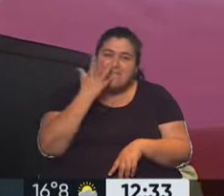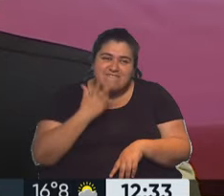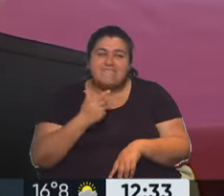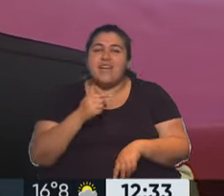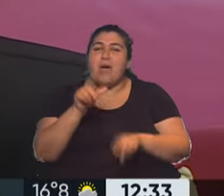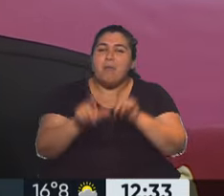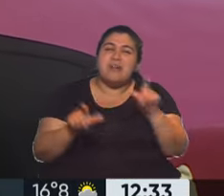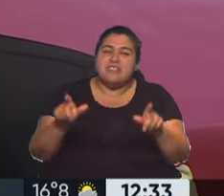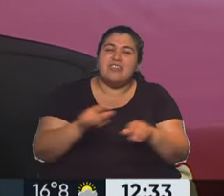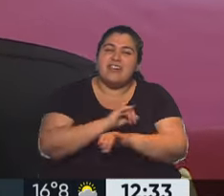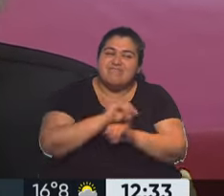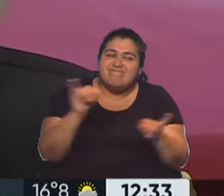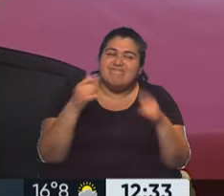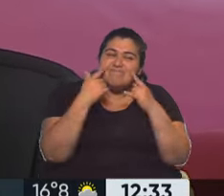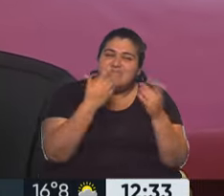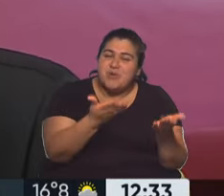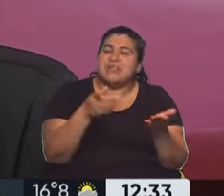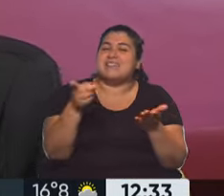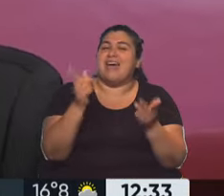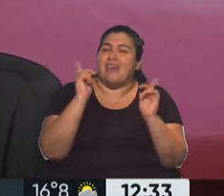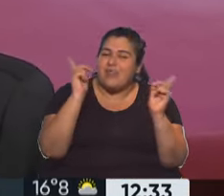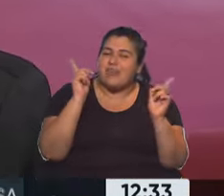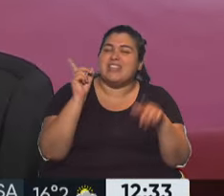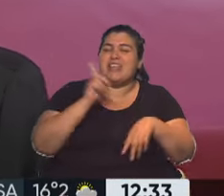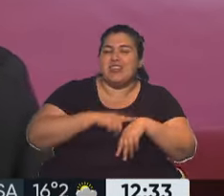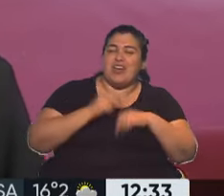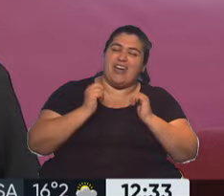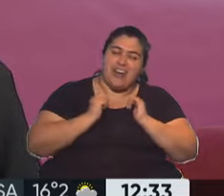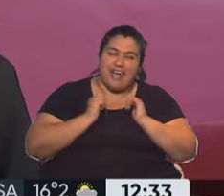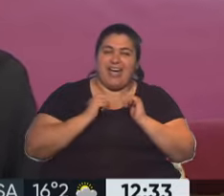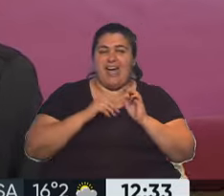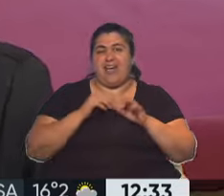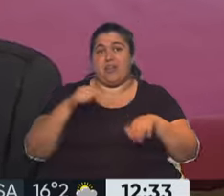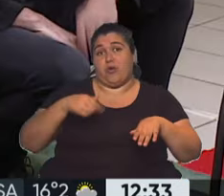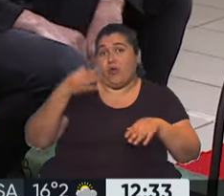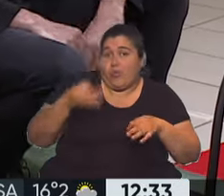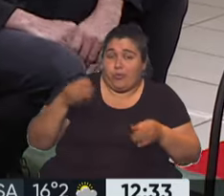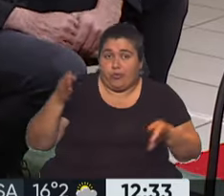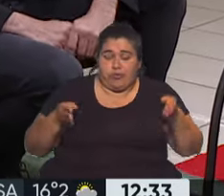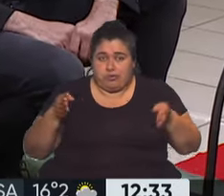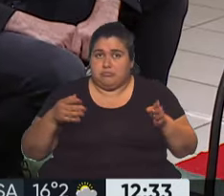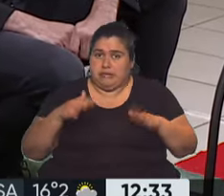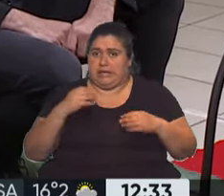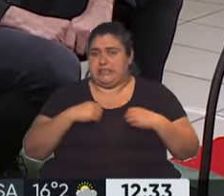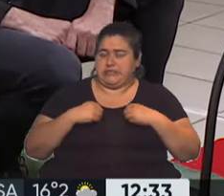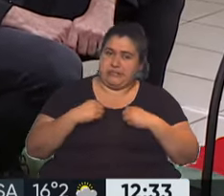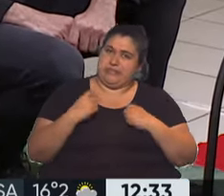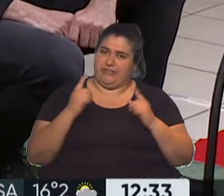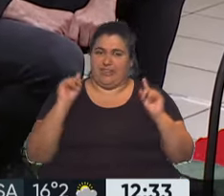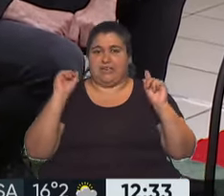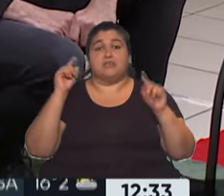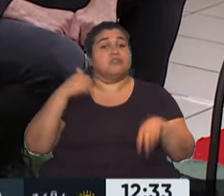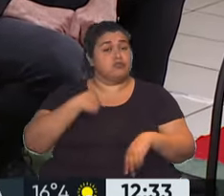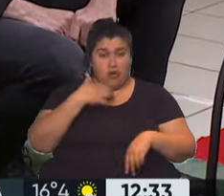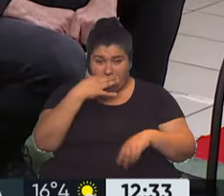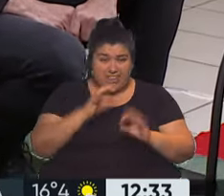momento relajado, divertido, sobre todo en estos días que están tan llenos de tensión. Ay, sí, estoy